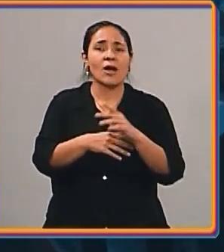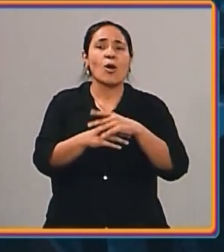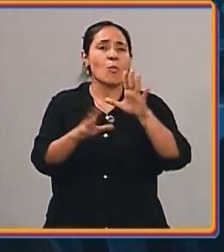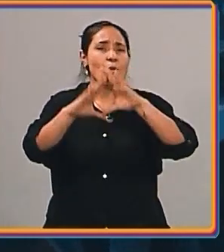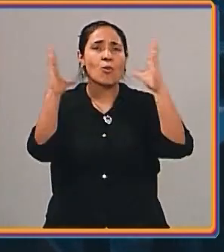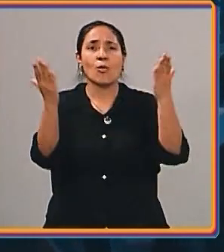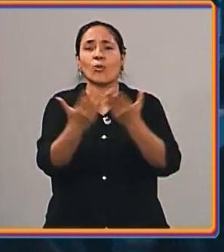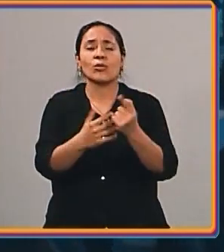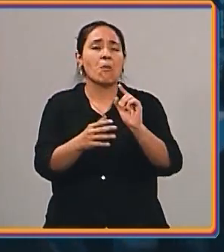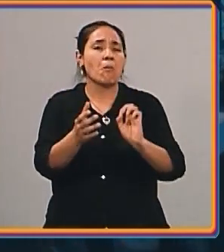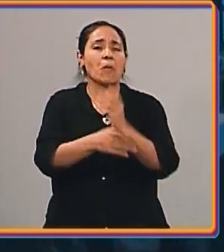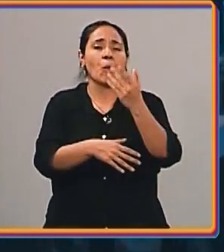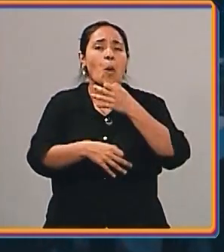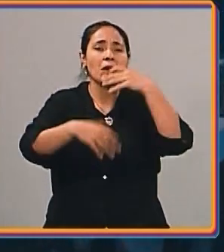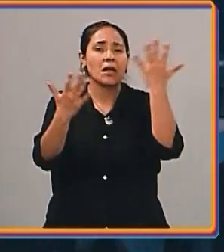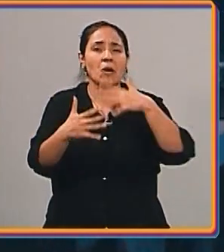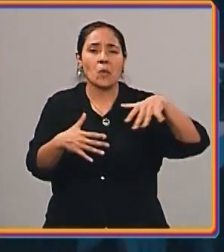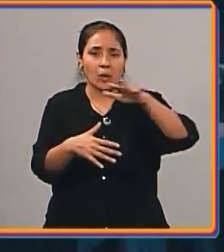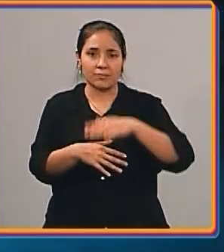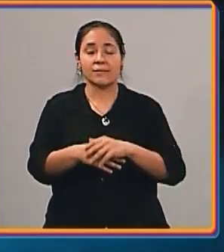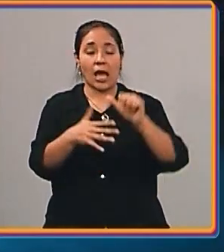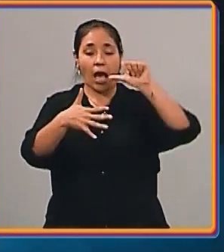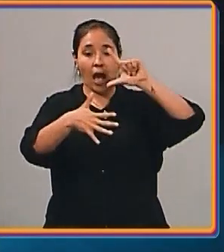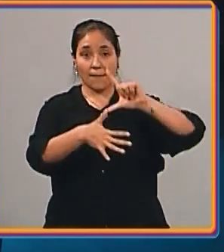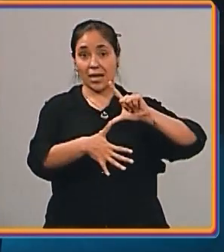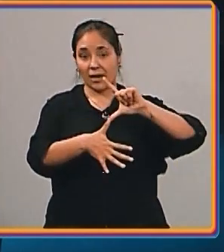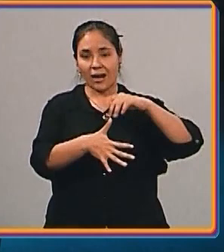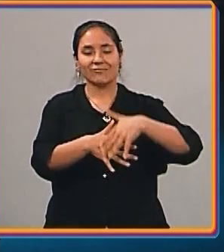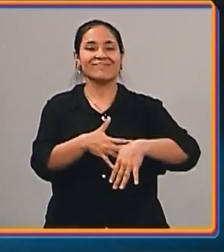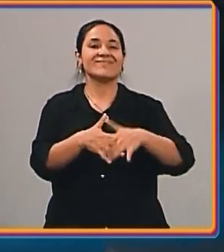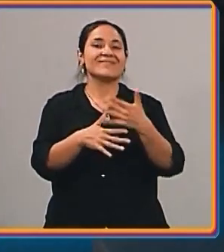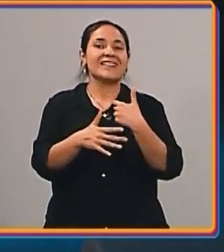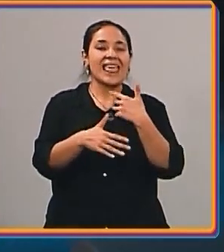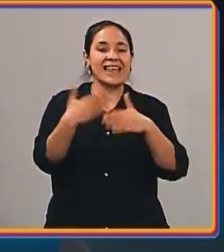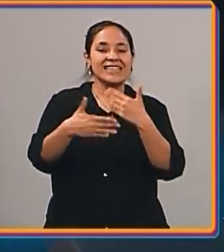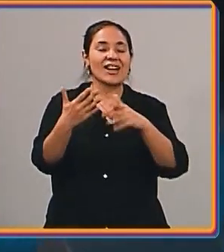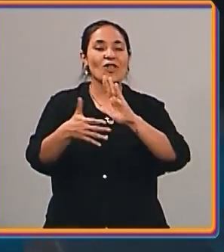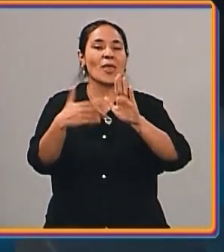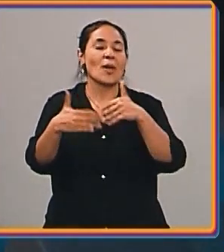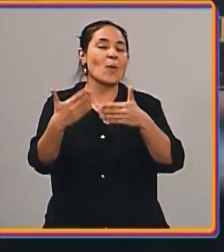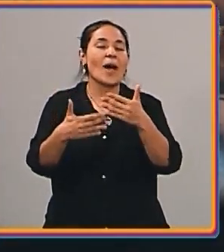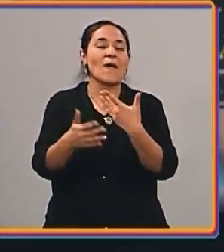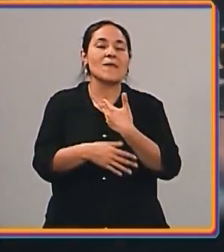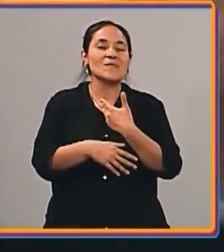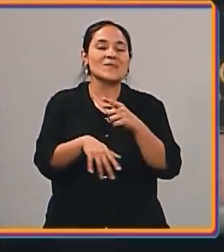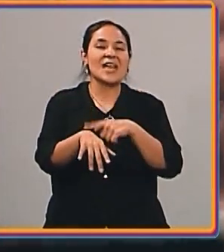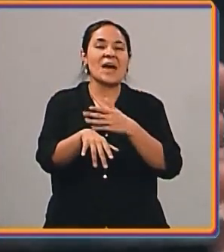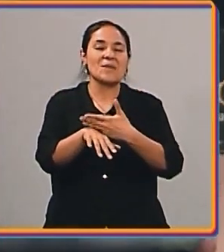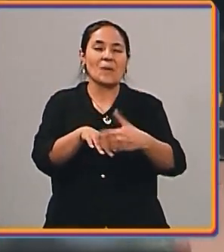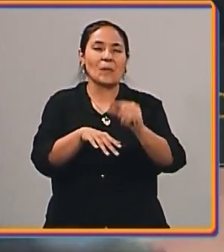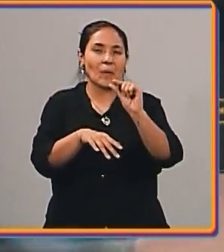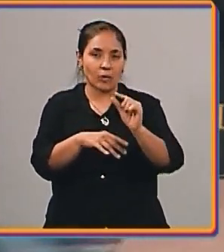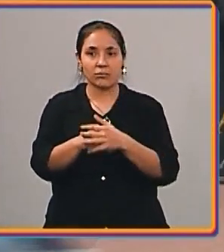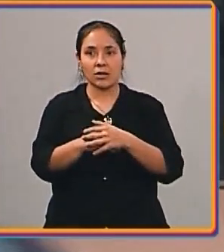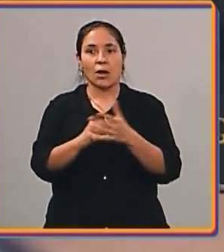dos escuelas provenientes de cualquier parte del mundo. Por su parte, América Latina aún es muy joven en cuanto a desarrollos de juegos se